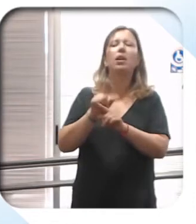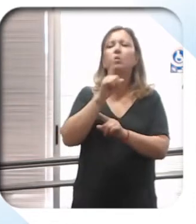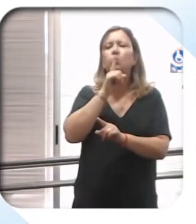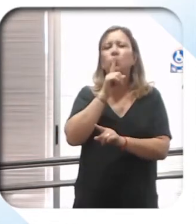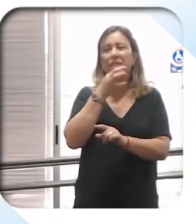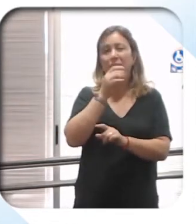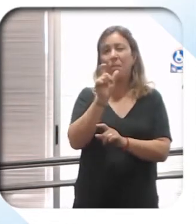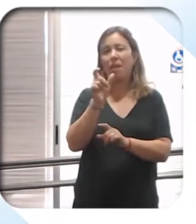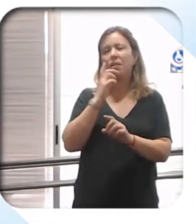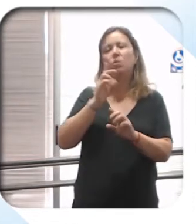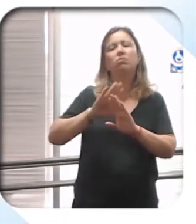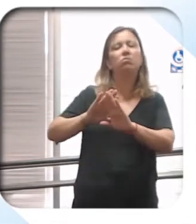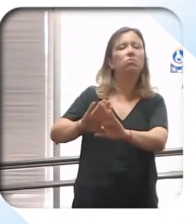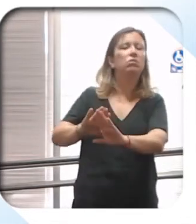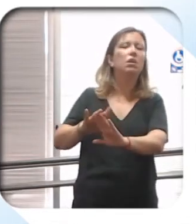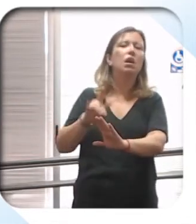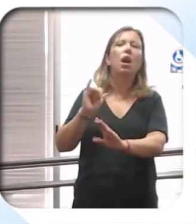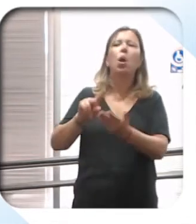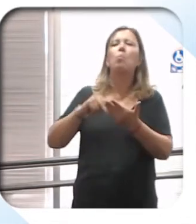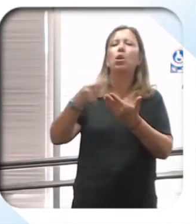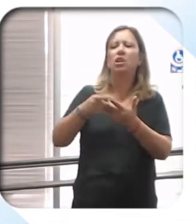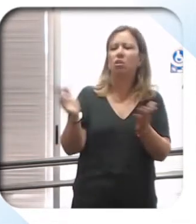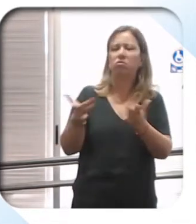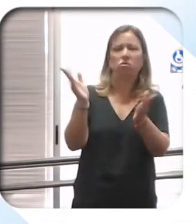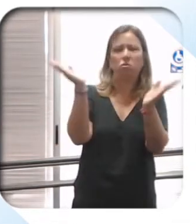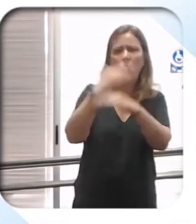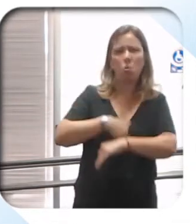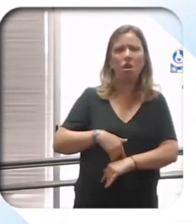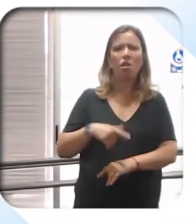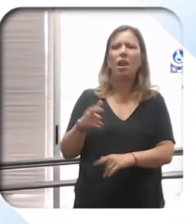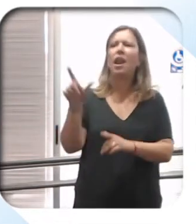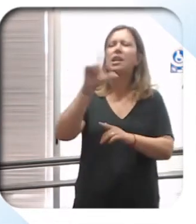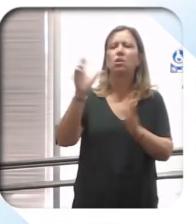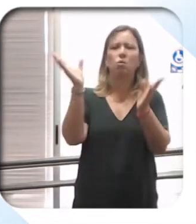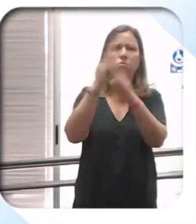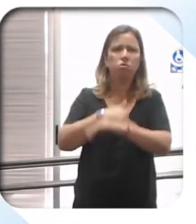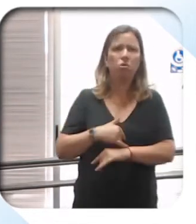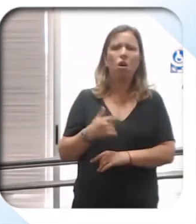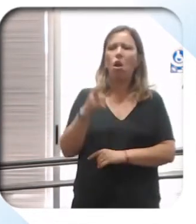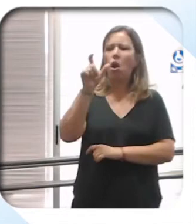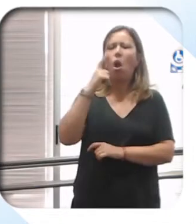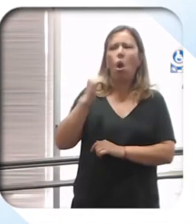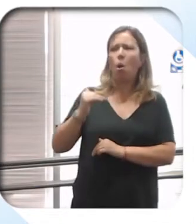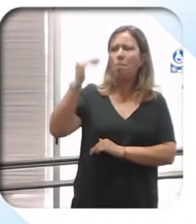vidas, es silenciar proyectos, es silenciar mujeres, hombres, deseos,